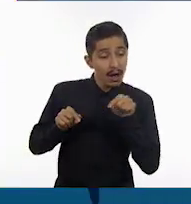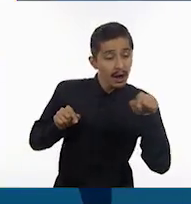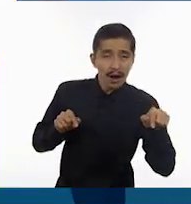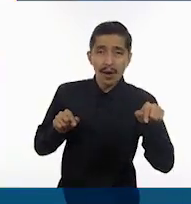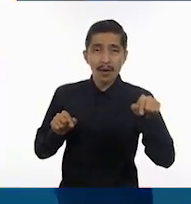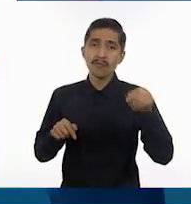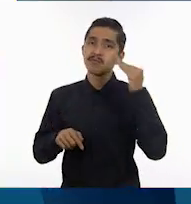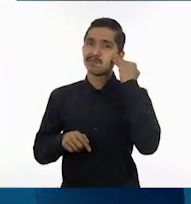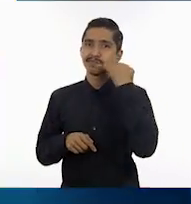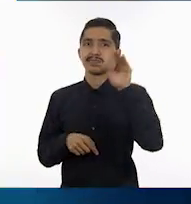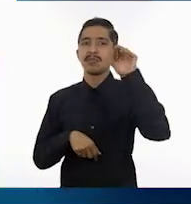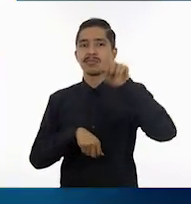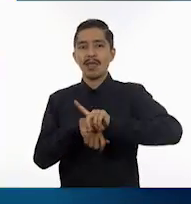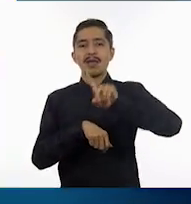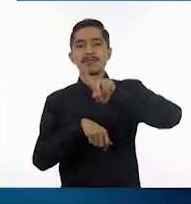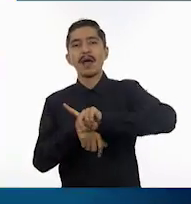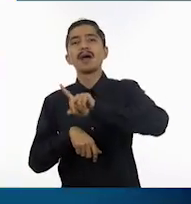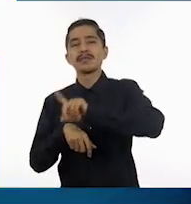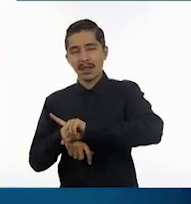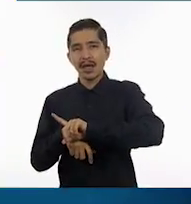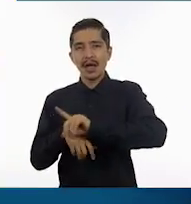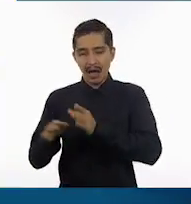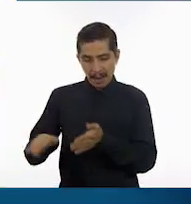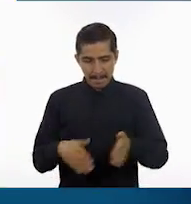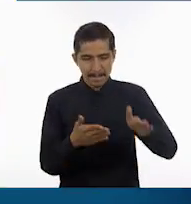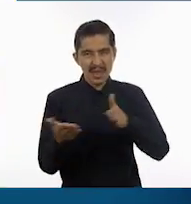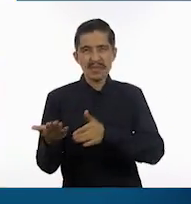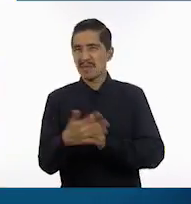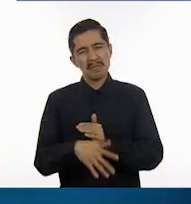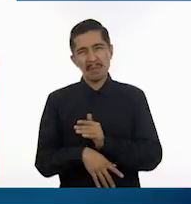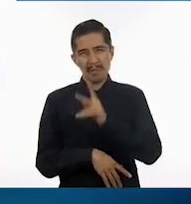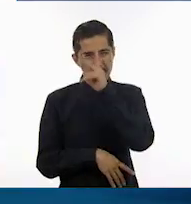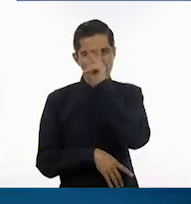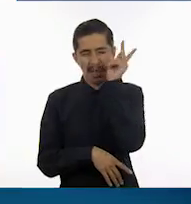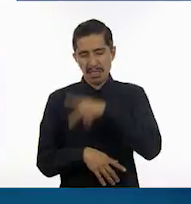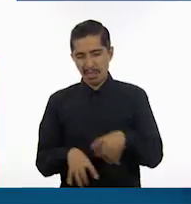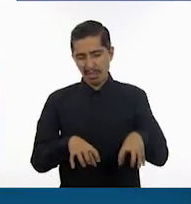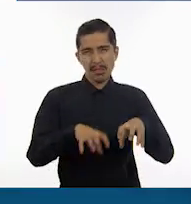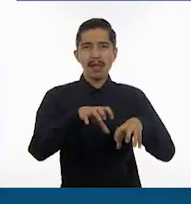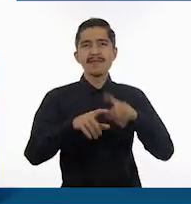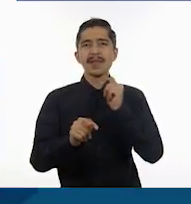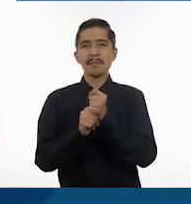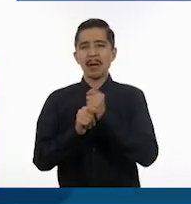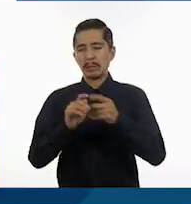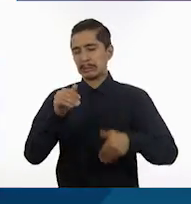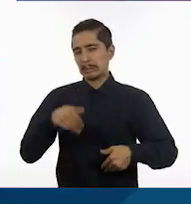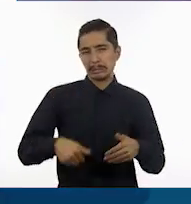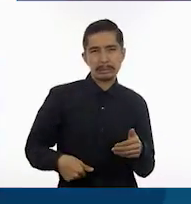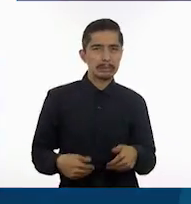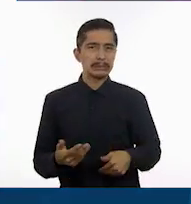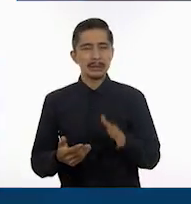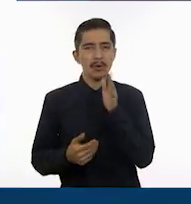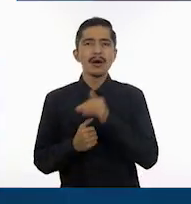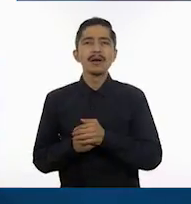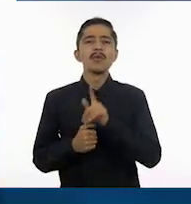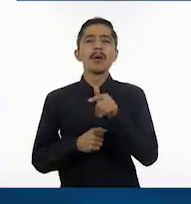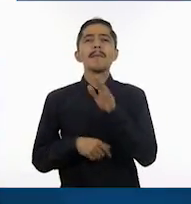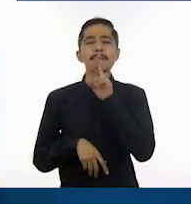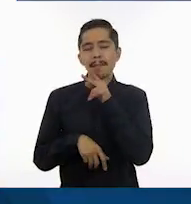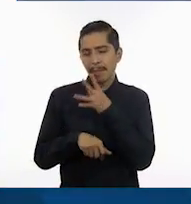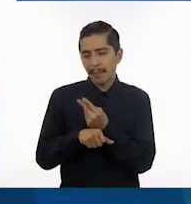durar varios días. Los caminos eran malos y los transportes incómodos, aunque se intentó mejorar las